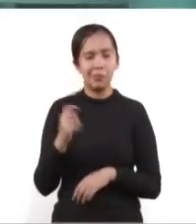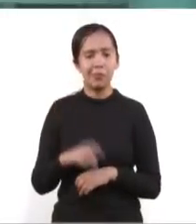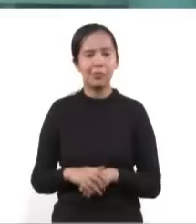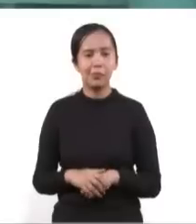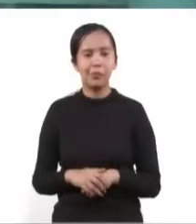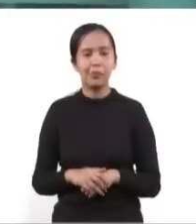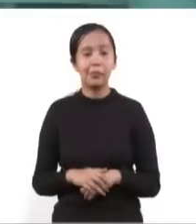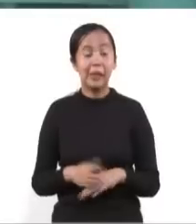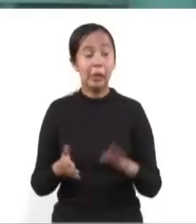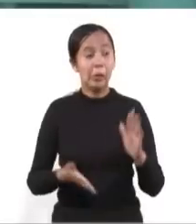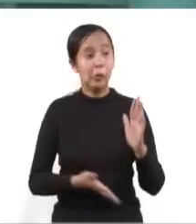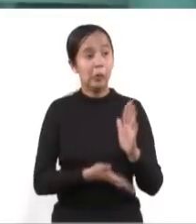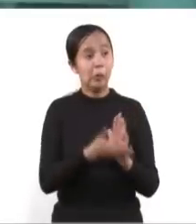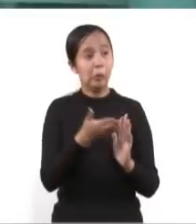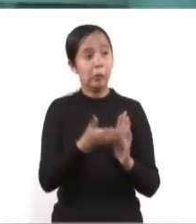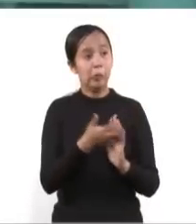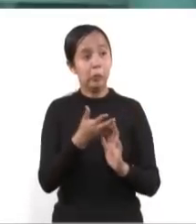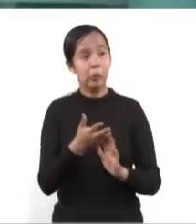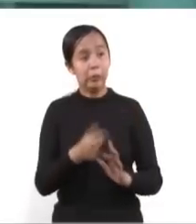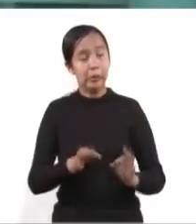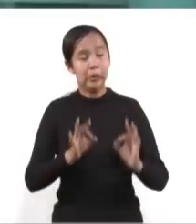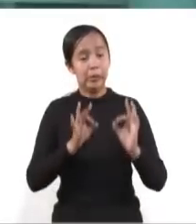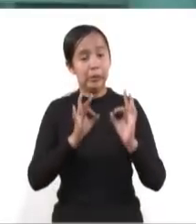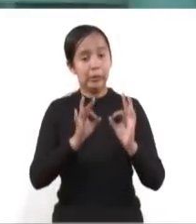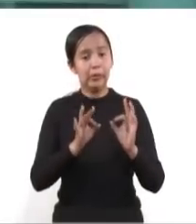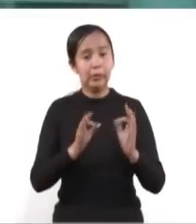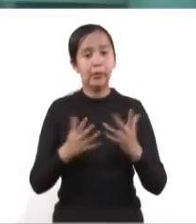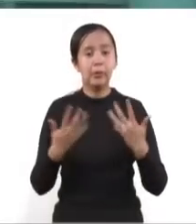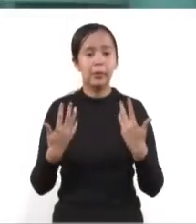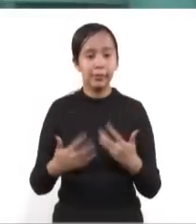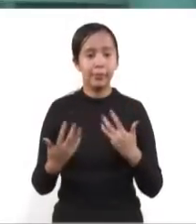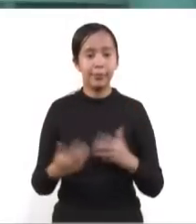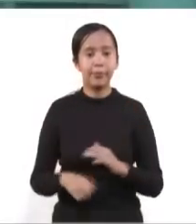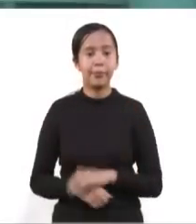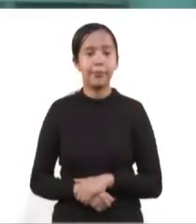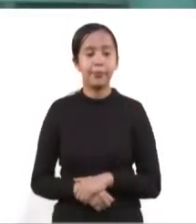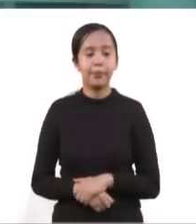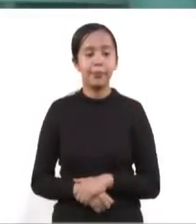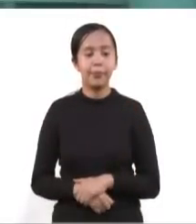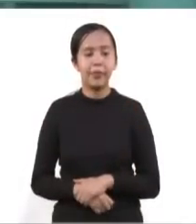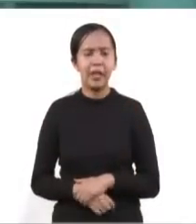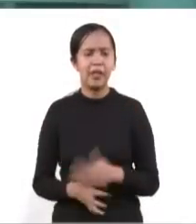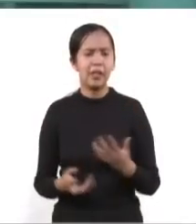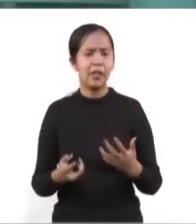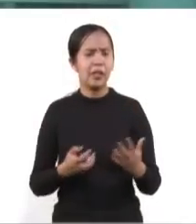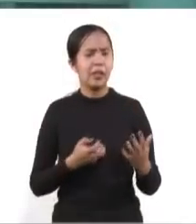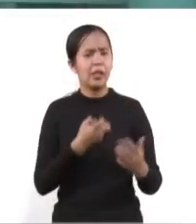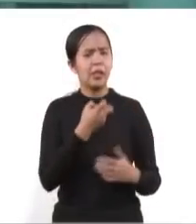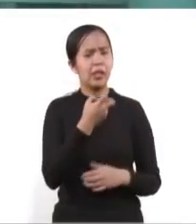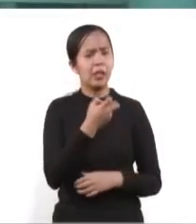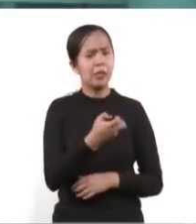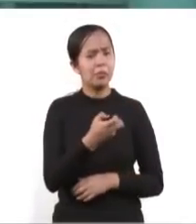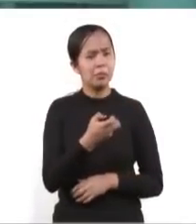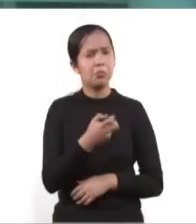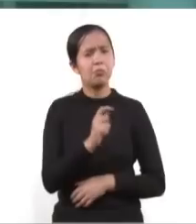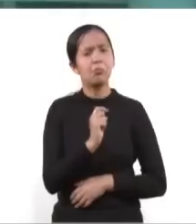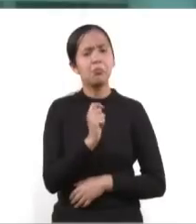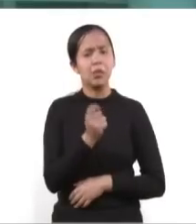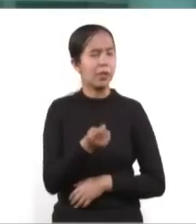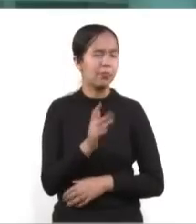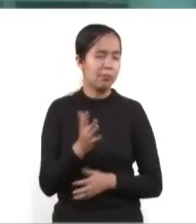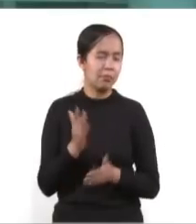magna obra de una enorme significación y significa, como también ya se dijo, y